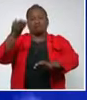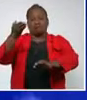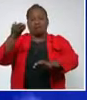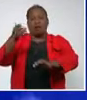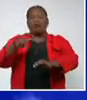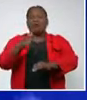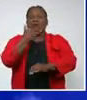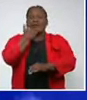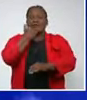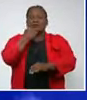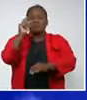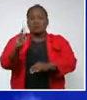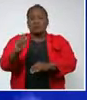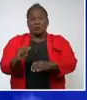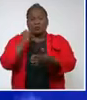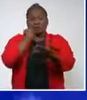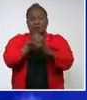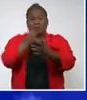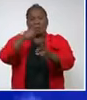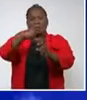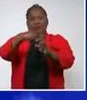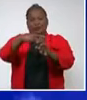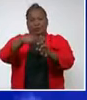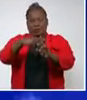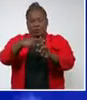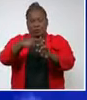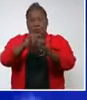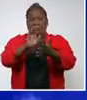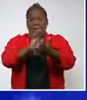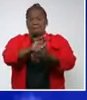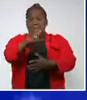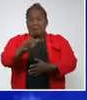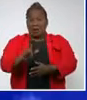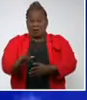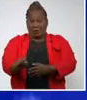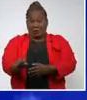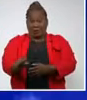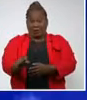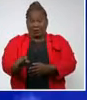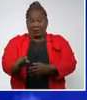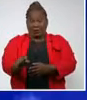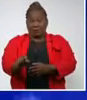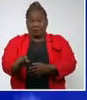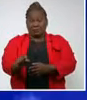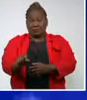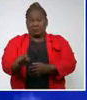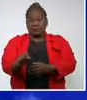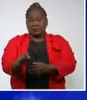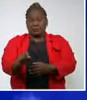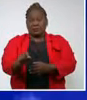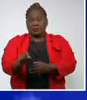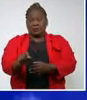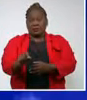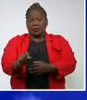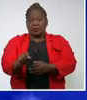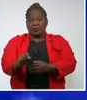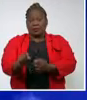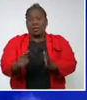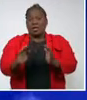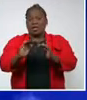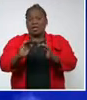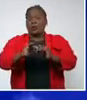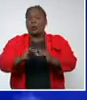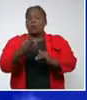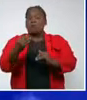casos confirmados. Mayabeque, que sin ser muy muy agudo el aumento,